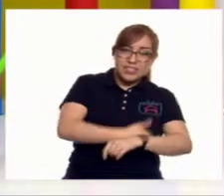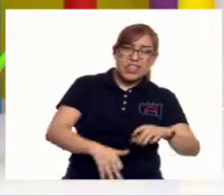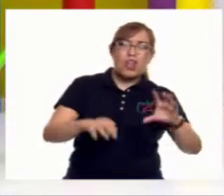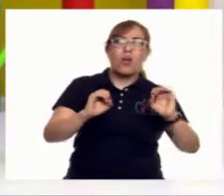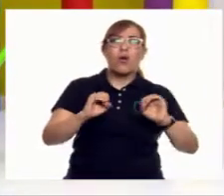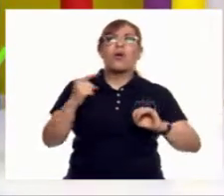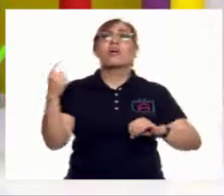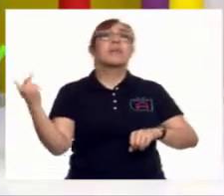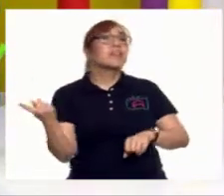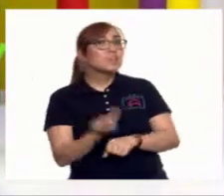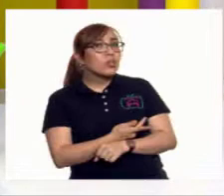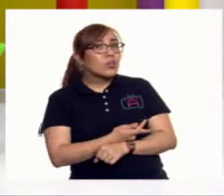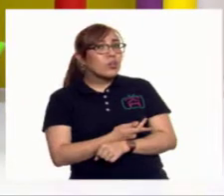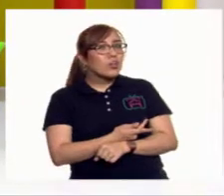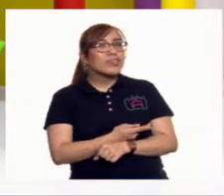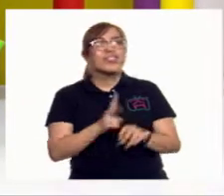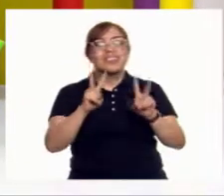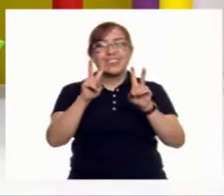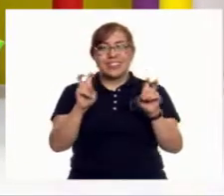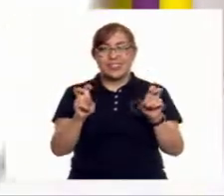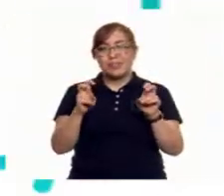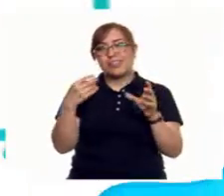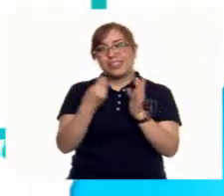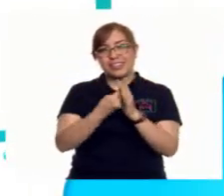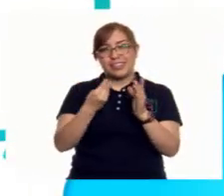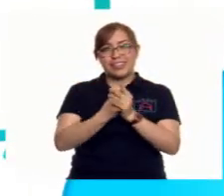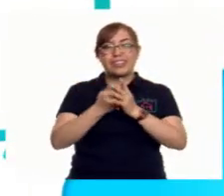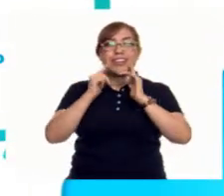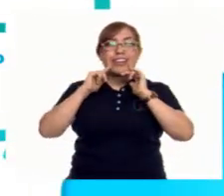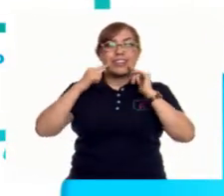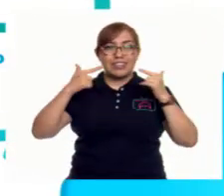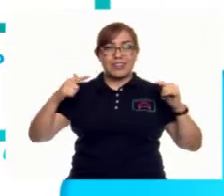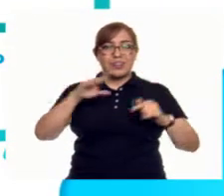la asignatura Lengua Materna, primer grado.